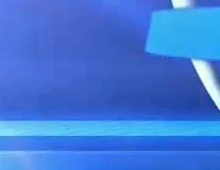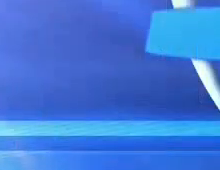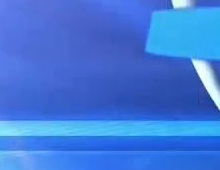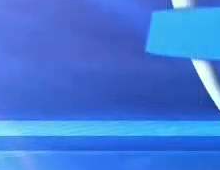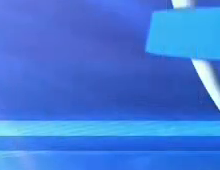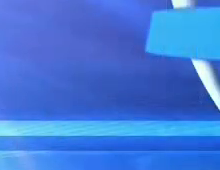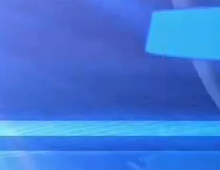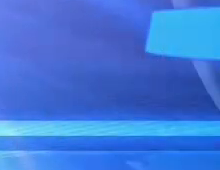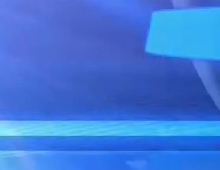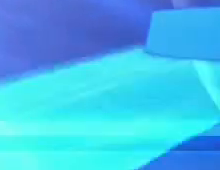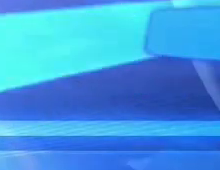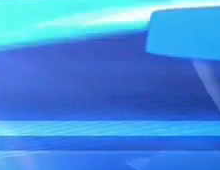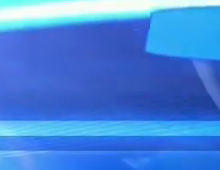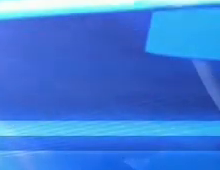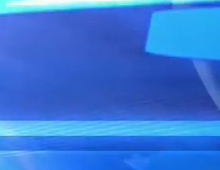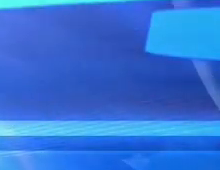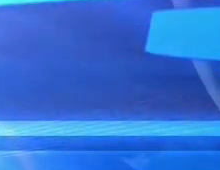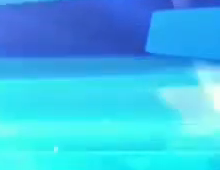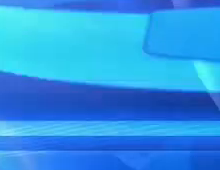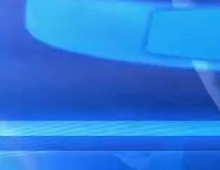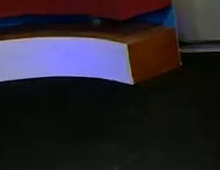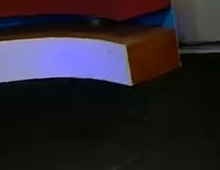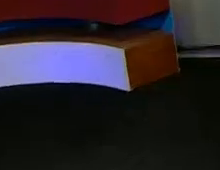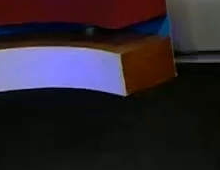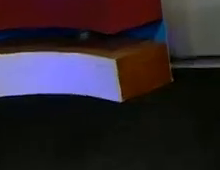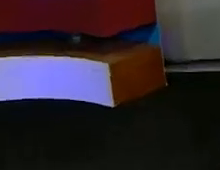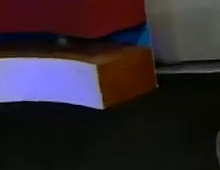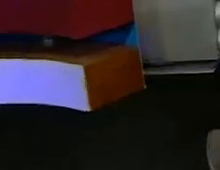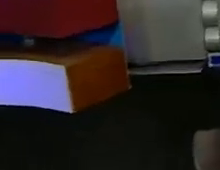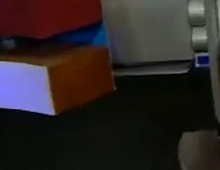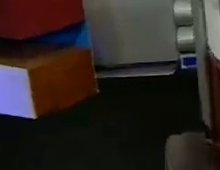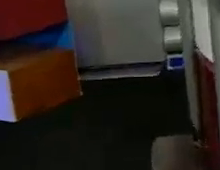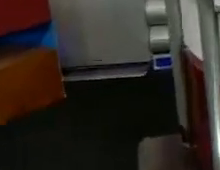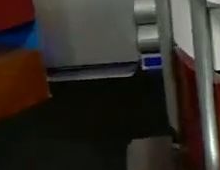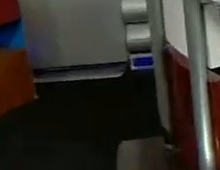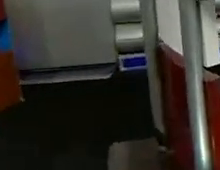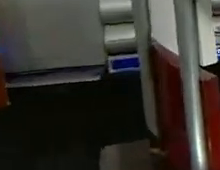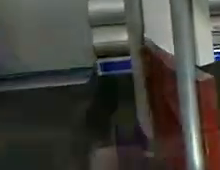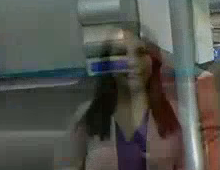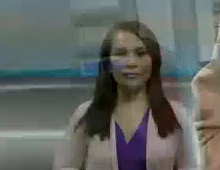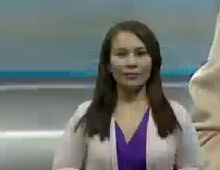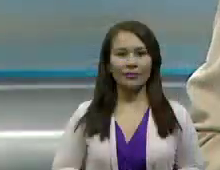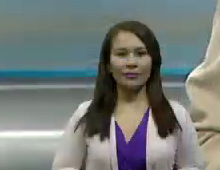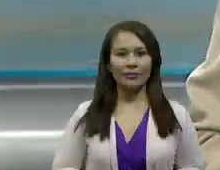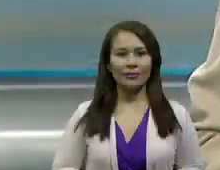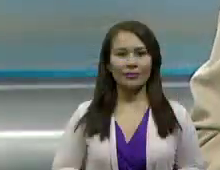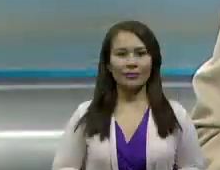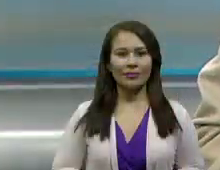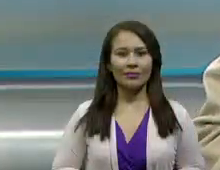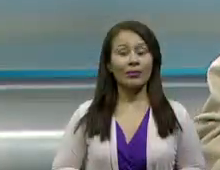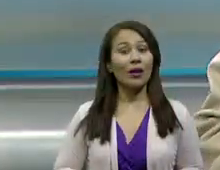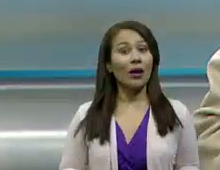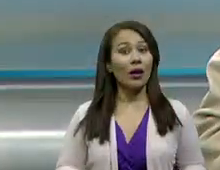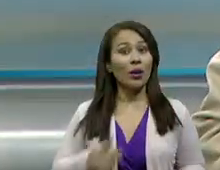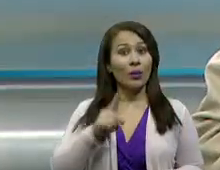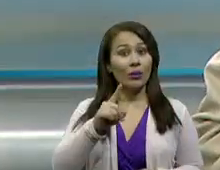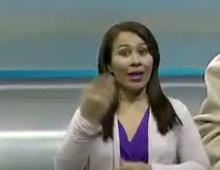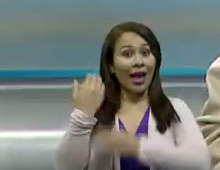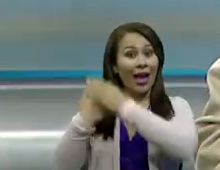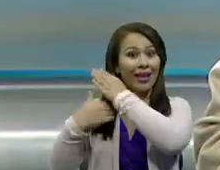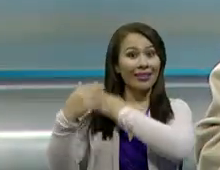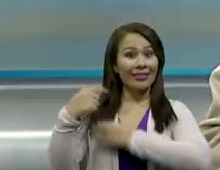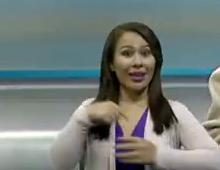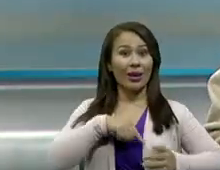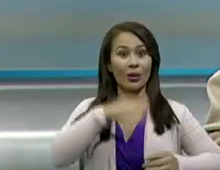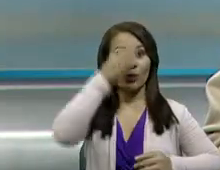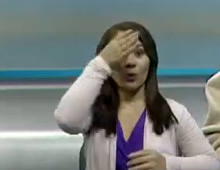La noticia siempre en la comunidad, en la mañana y en la noche a nivel nacional. Una de las etnias ancestrales de nuestro